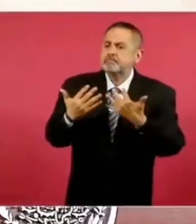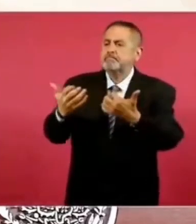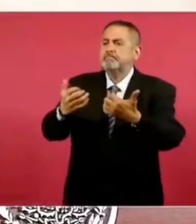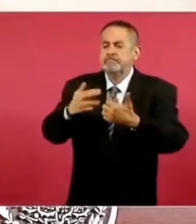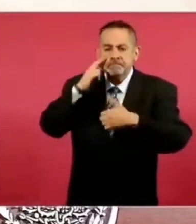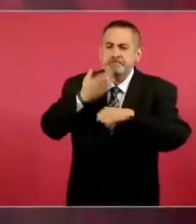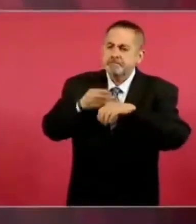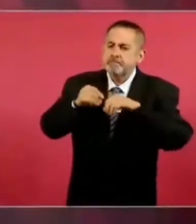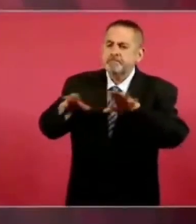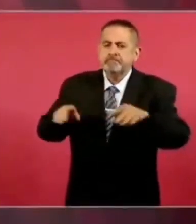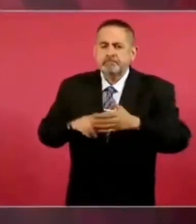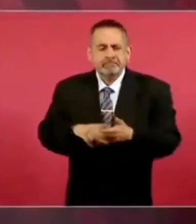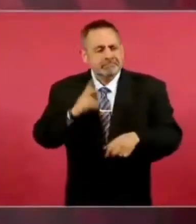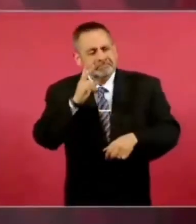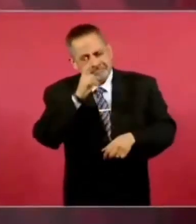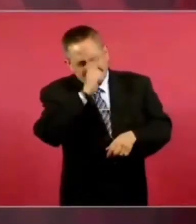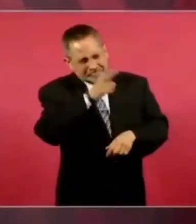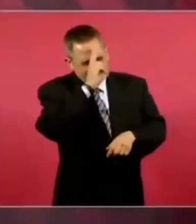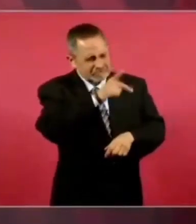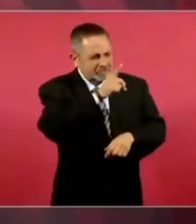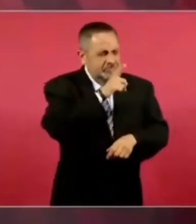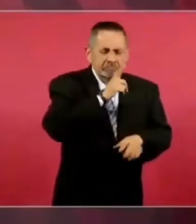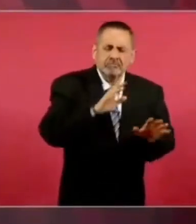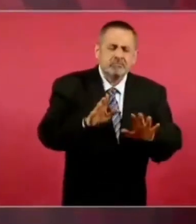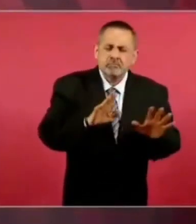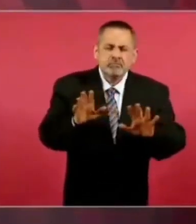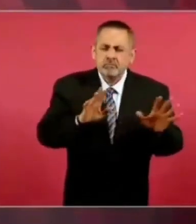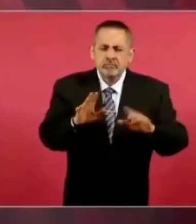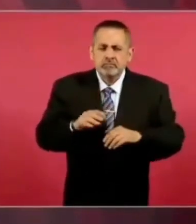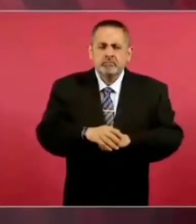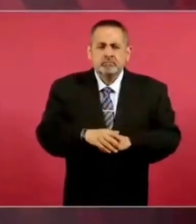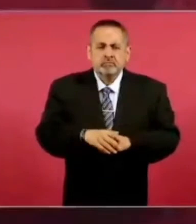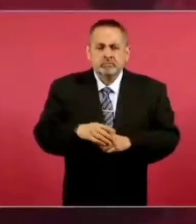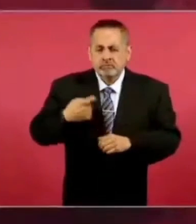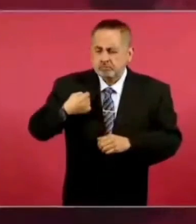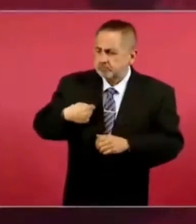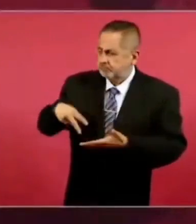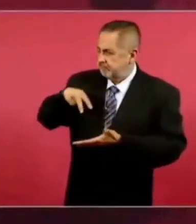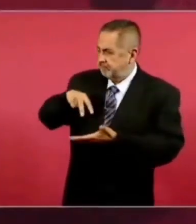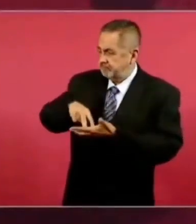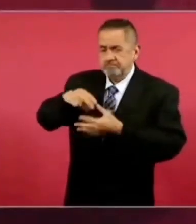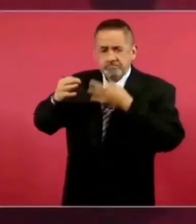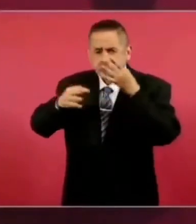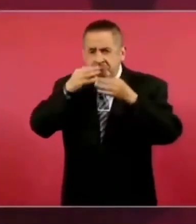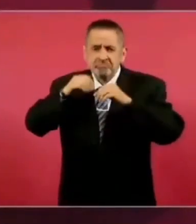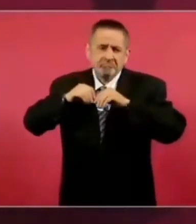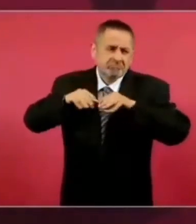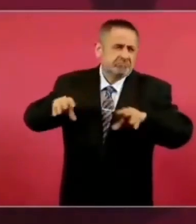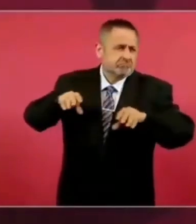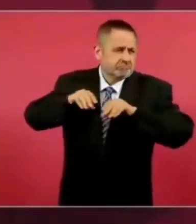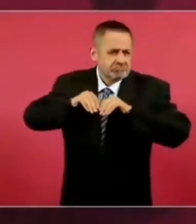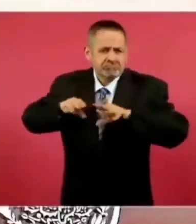No se trata de censurar a nadie, ¿eh? Mientras nosotros estemos aquí,